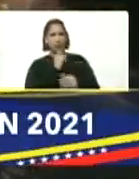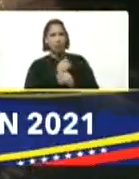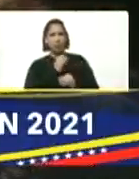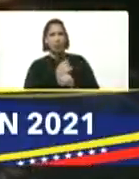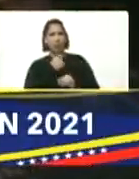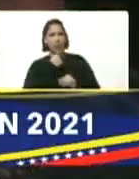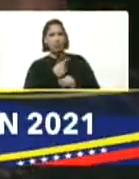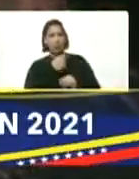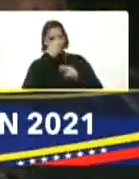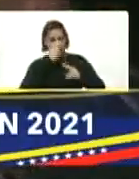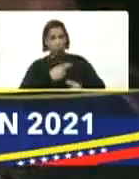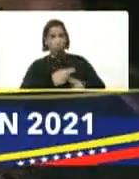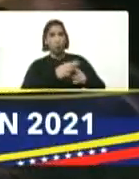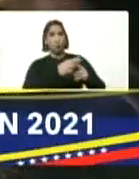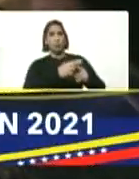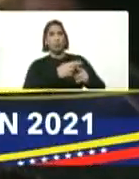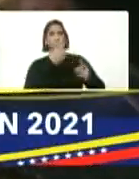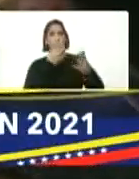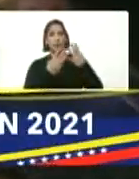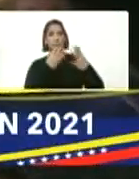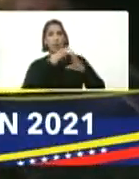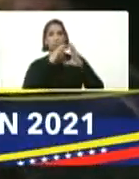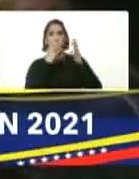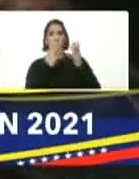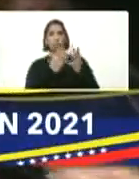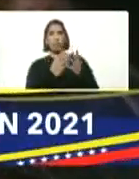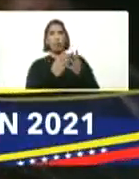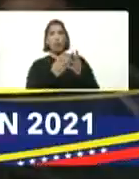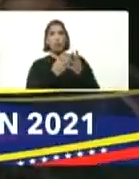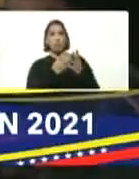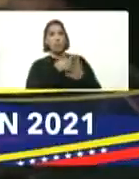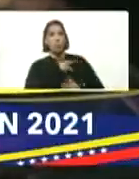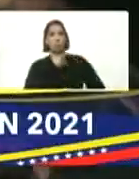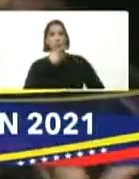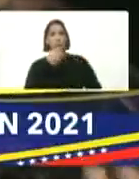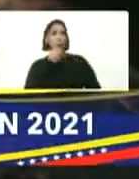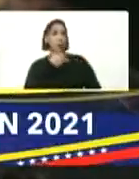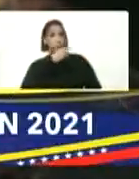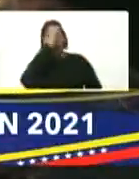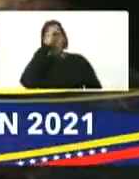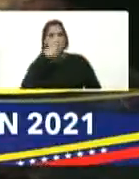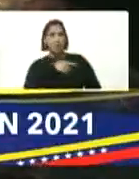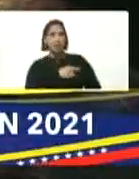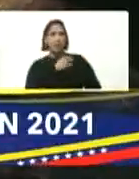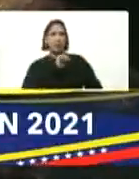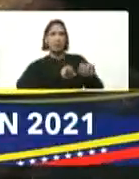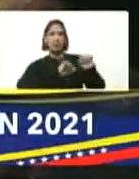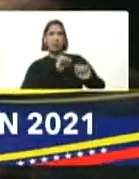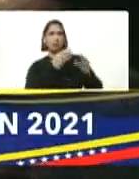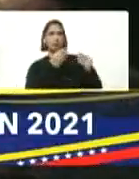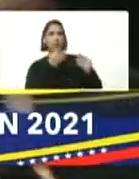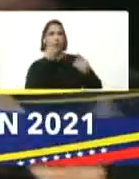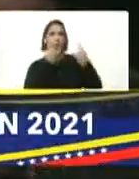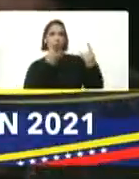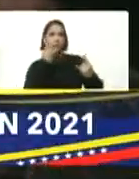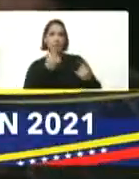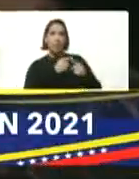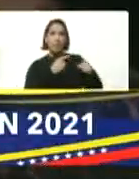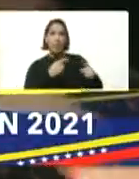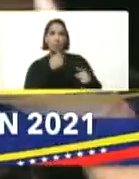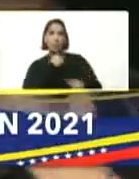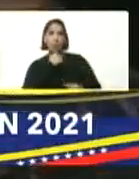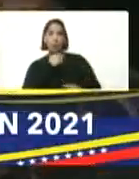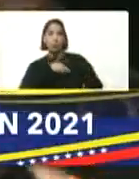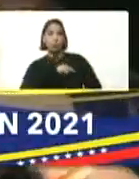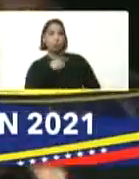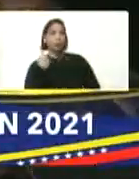decía el homenajeado del Festival Mundial de Poesía, Antonio Trujillo, bueno, yo no sabía que esta resistencia iba a ser tan entretenida, esta resistencia que hemos